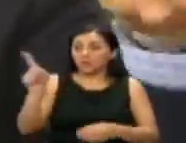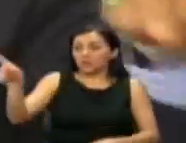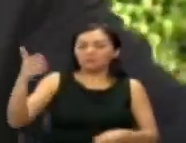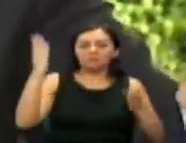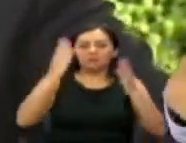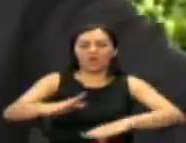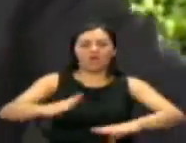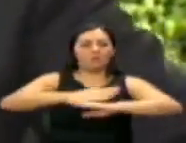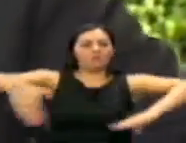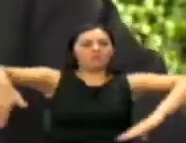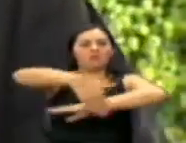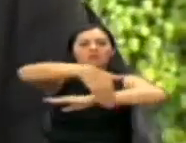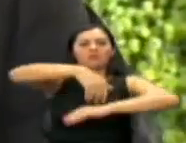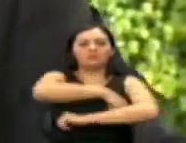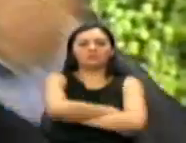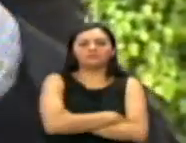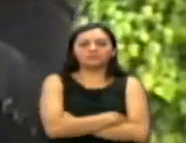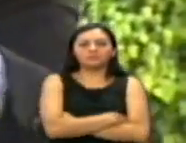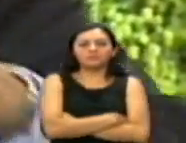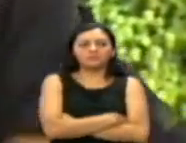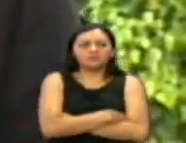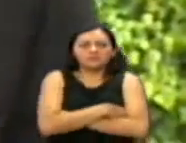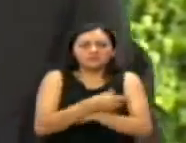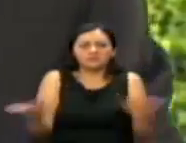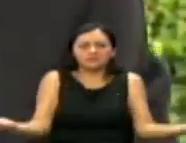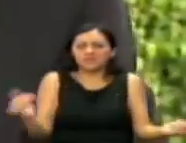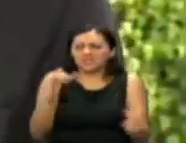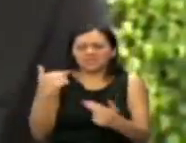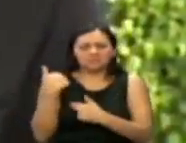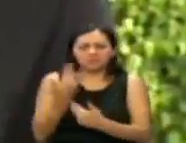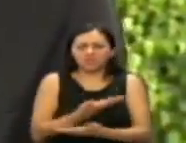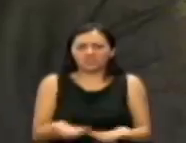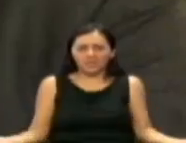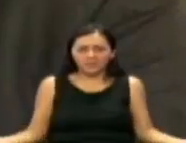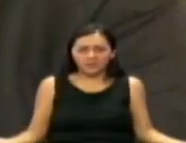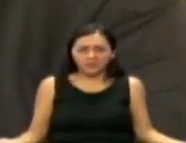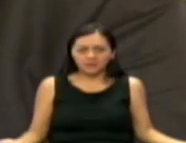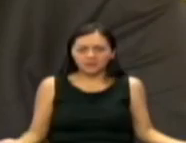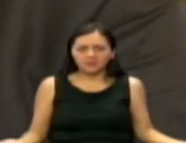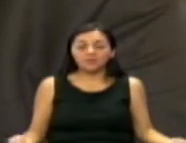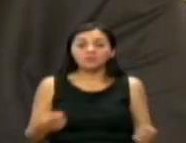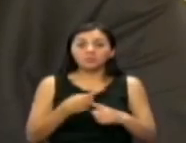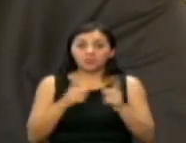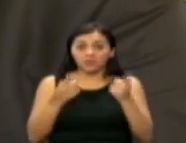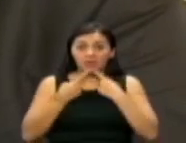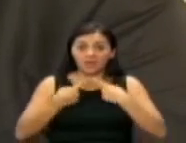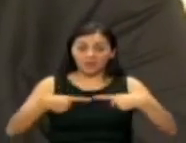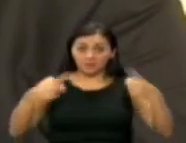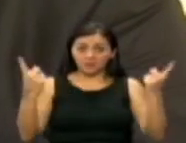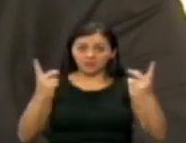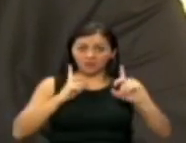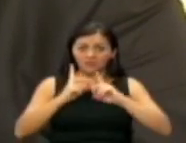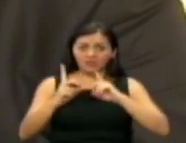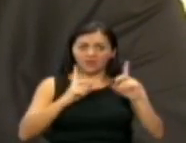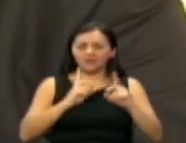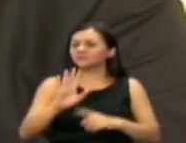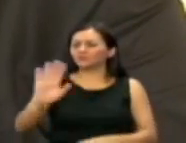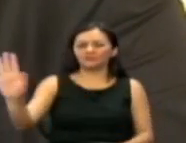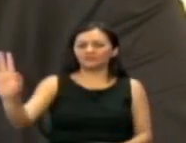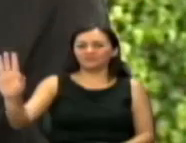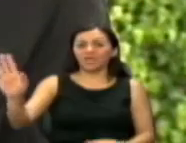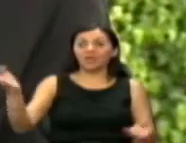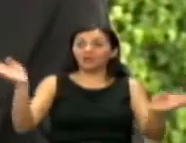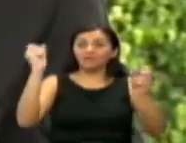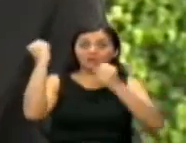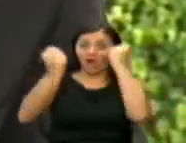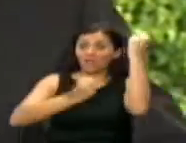están bloqueando la vía al pie del Cotopaxi. Ese es el nivel de irresponsabilidad de esa gente. Y sin embargo, ¿se mantiene abierta esta convocatoria de diálogo inclusiva a ellos? No, con ellos no. Con los